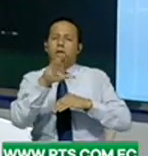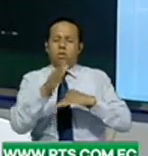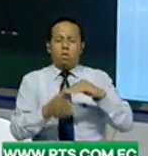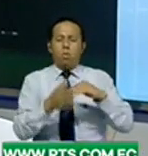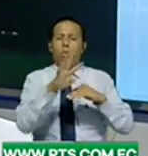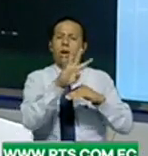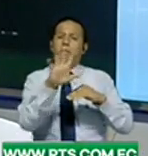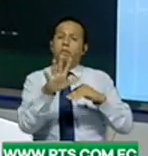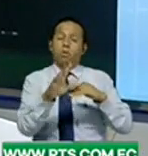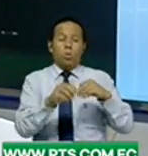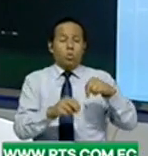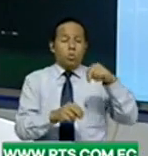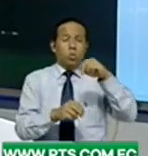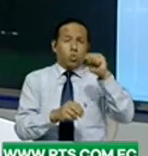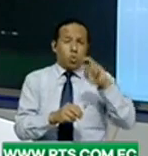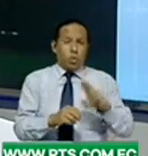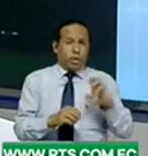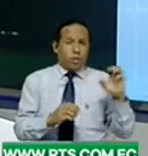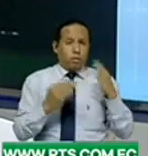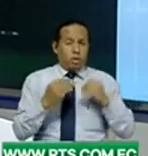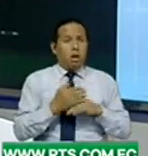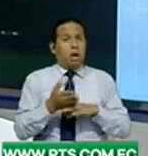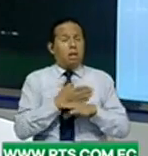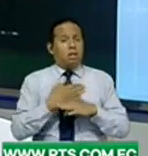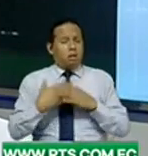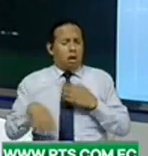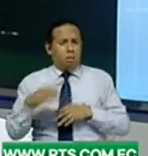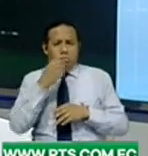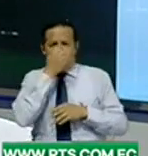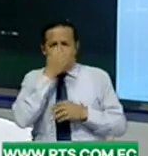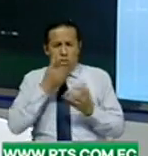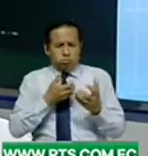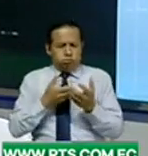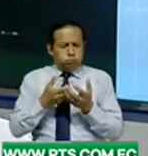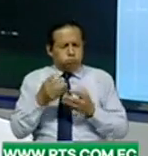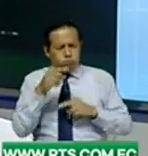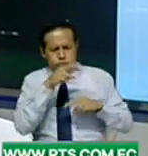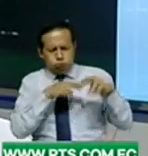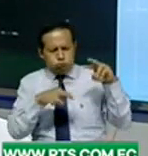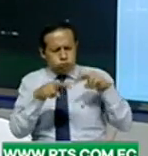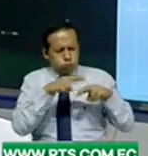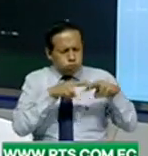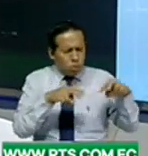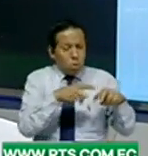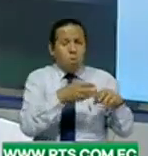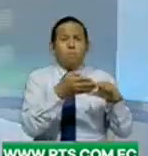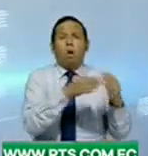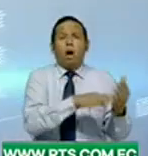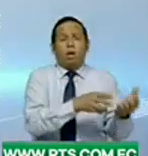Guayaquil. Tras realizar las pericias correspondientes, se encontró el cadáver.